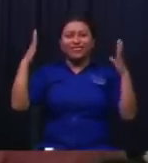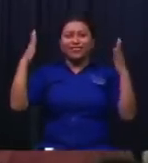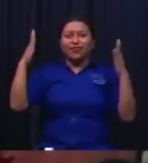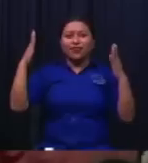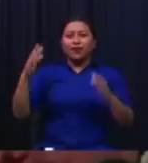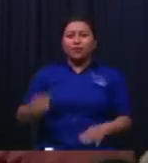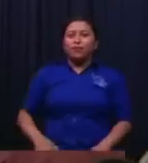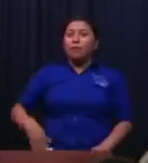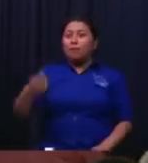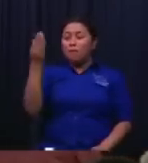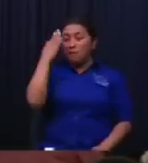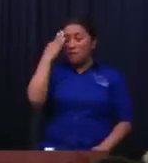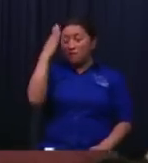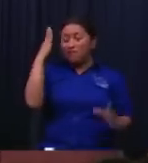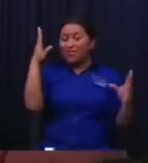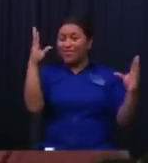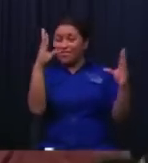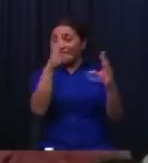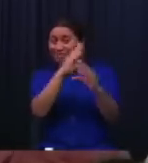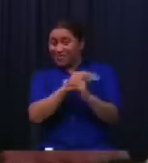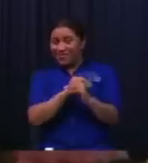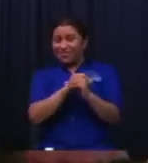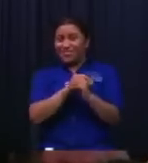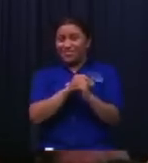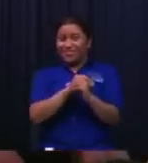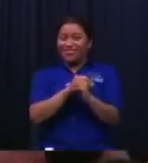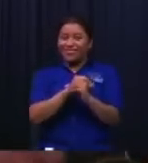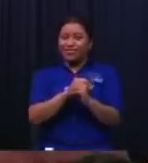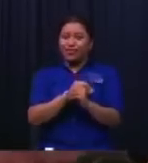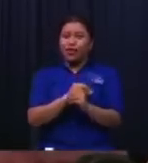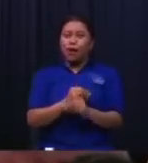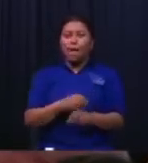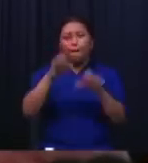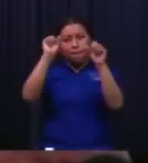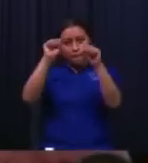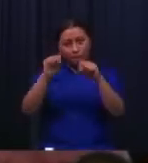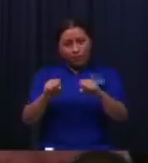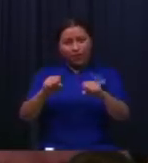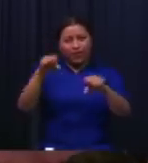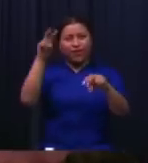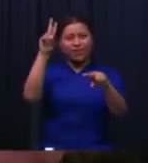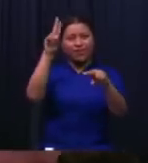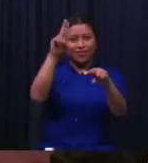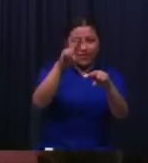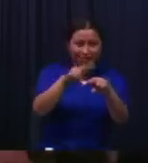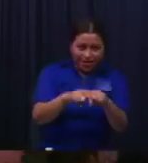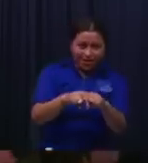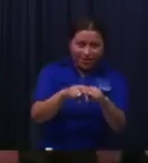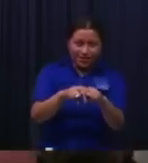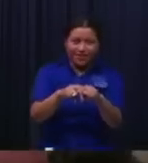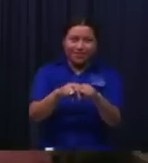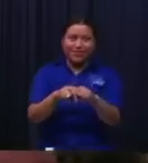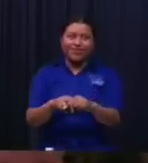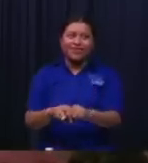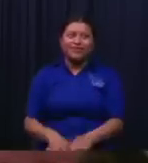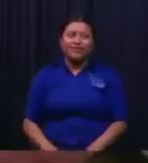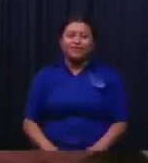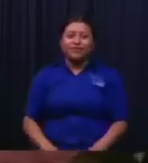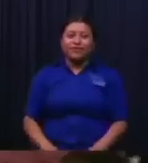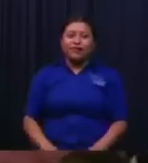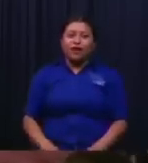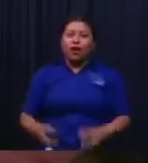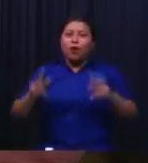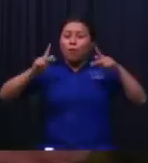Muy buenas noches, hermanos. Que el Señor los bendiga. Pueden tomar su lugar, hermanos. Gracias, mis hermanos. Es